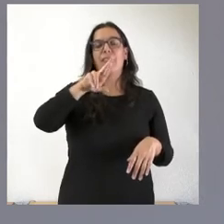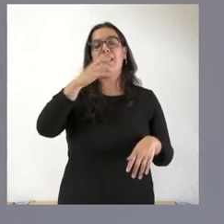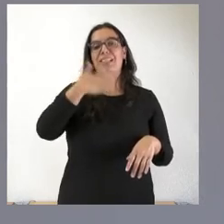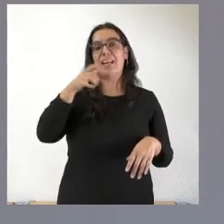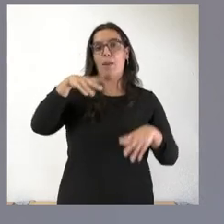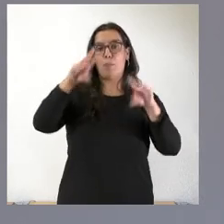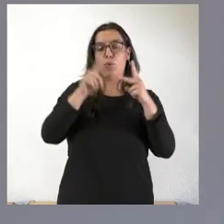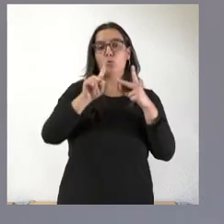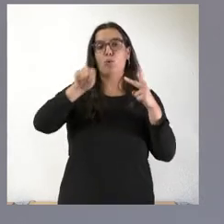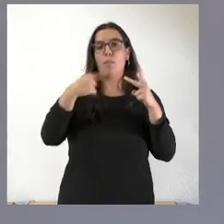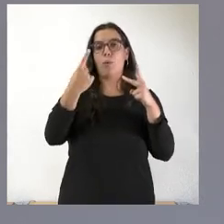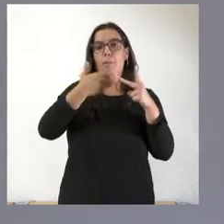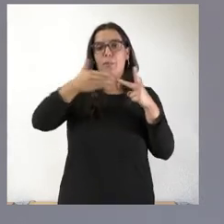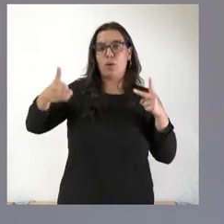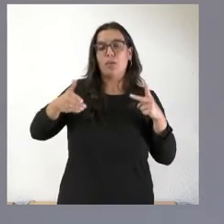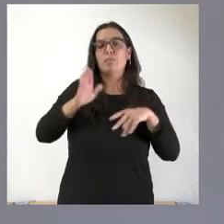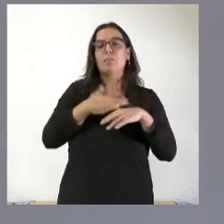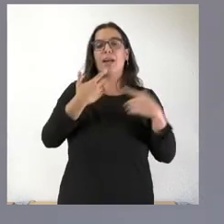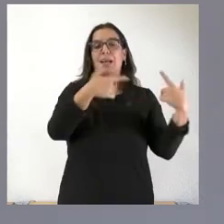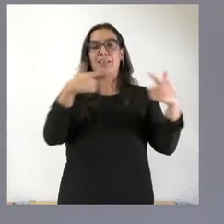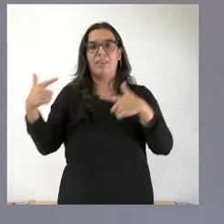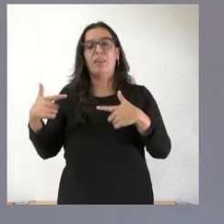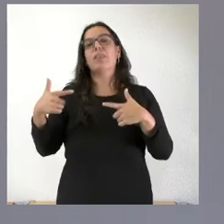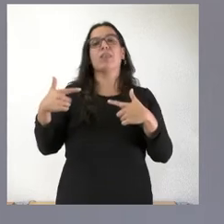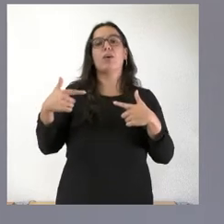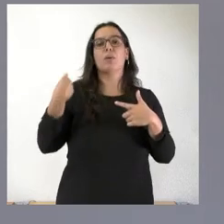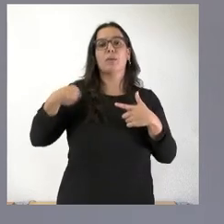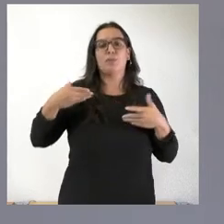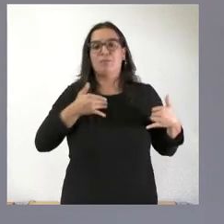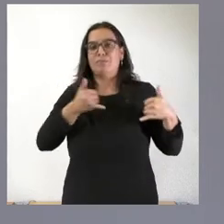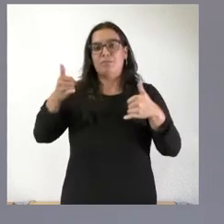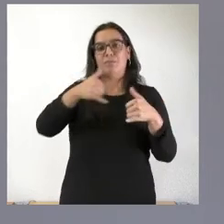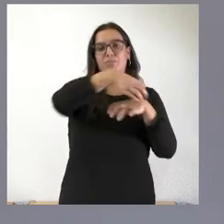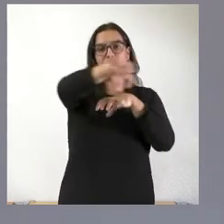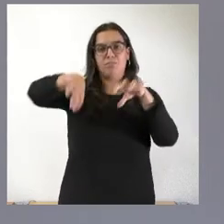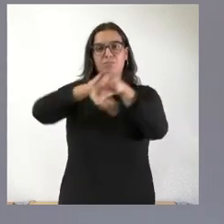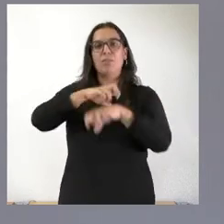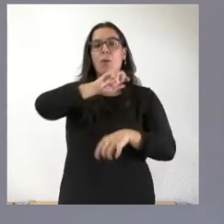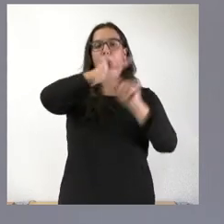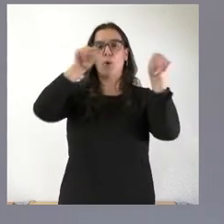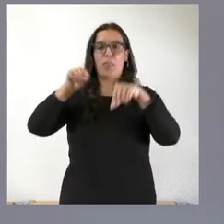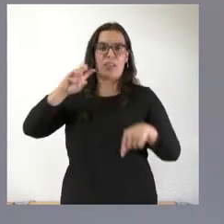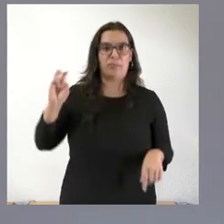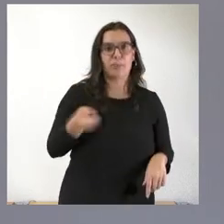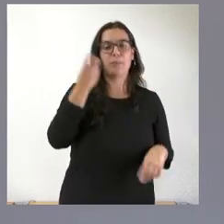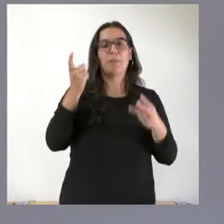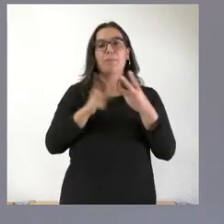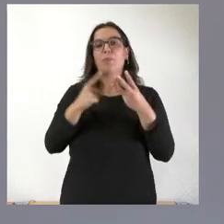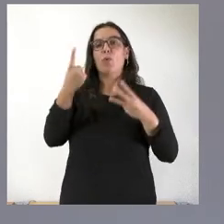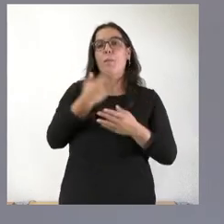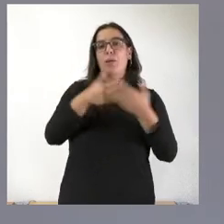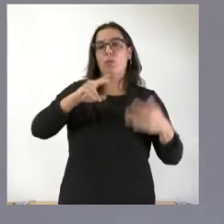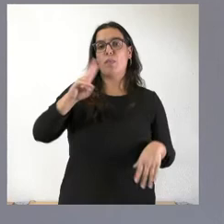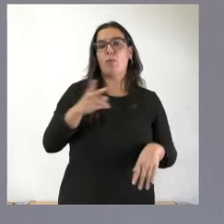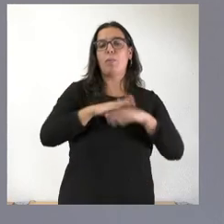1,1 millones para la clasificación de vías pecuarias en diversas provincias de Castilla y León. Y 1 millón de euros para